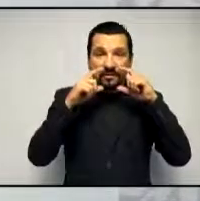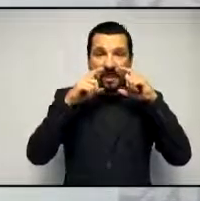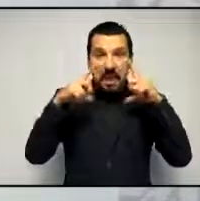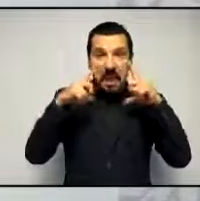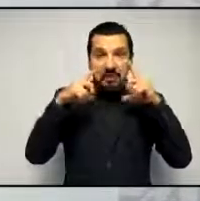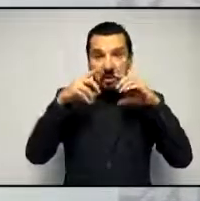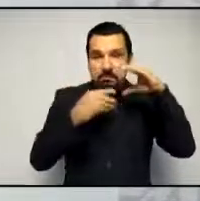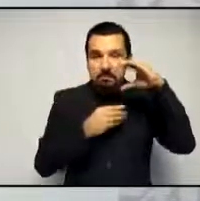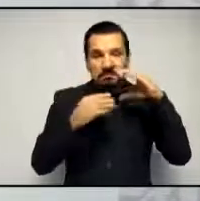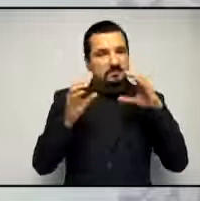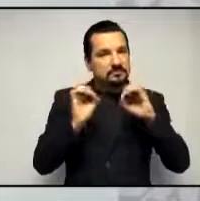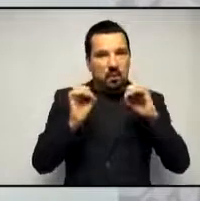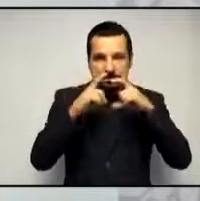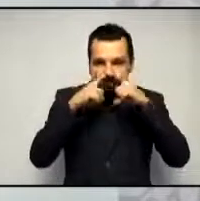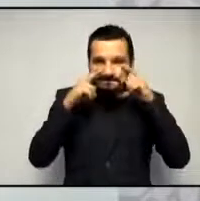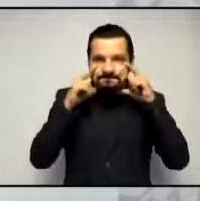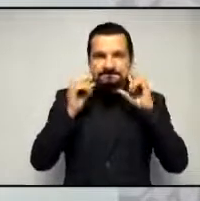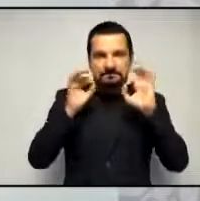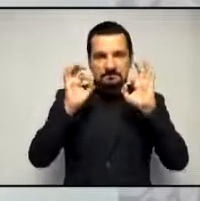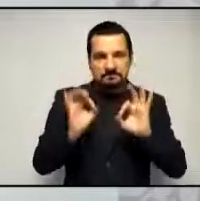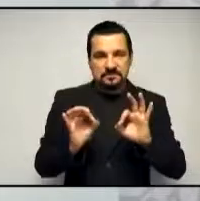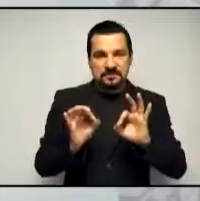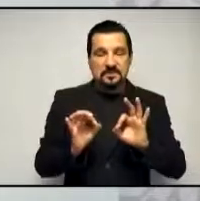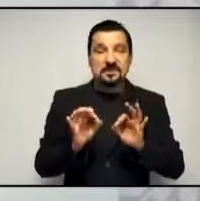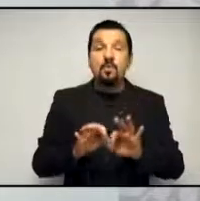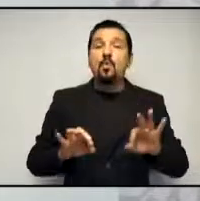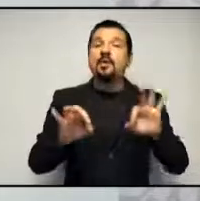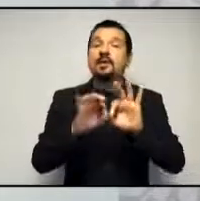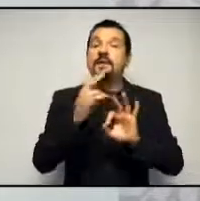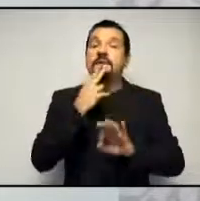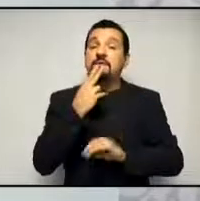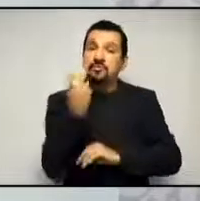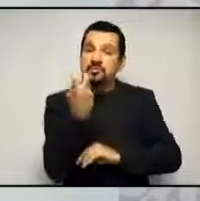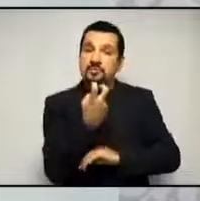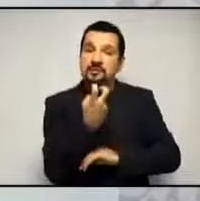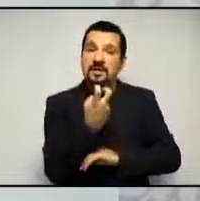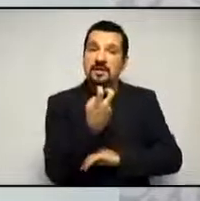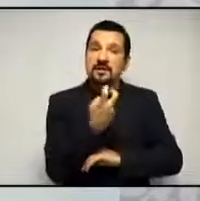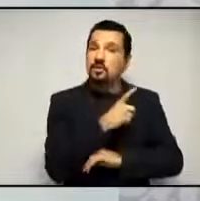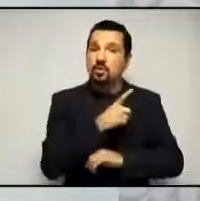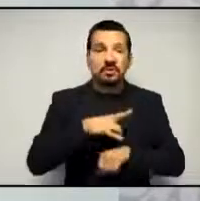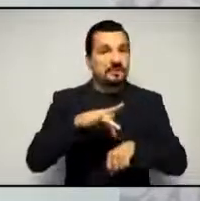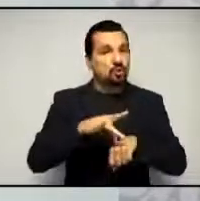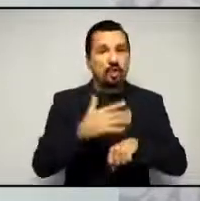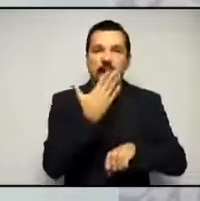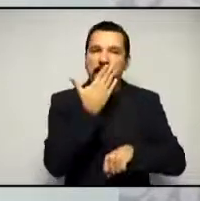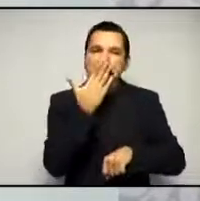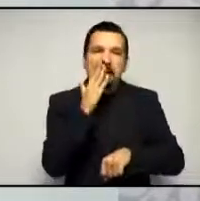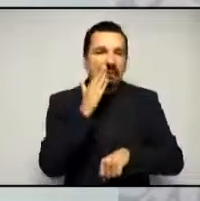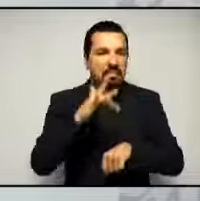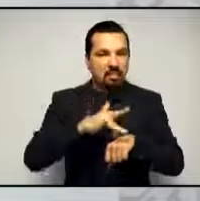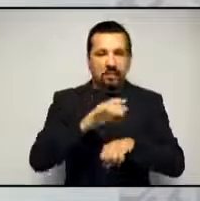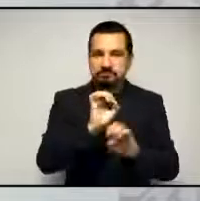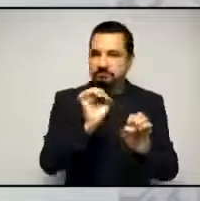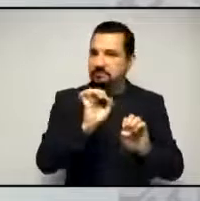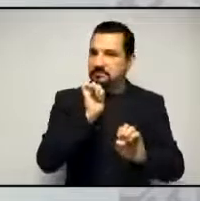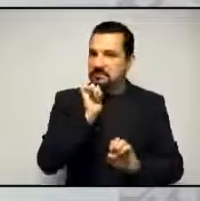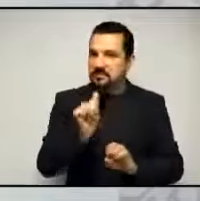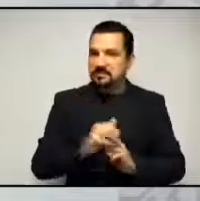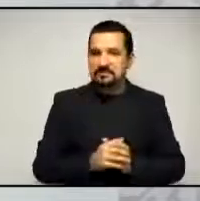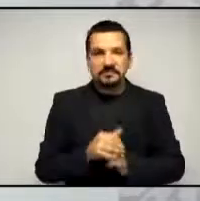los lados algo muy importante en el uso del cubrebocas es que nunca lo debes de tocar si nunca lo debes de tocar